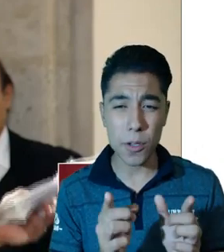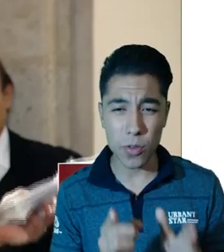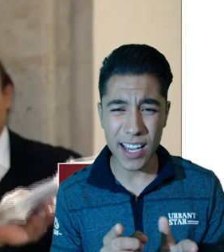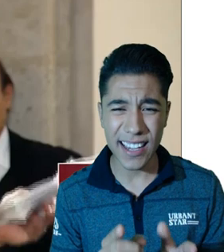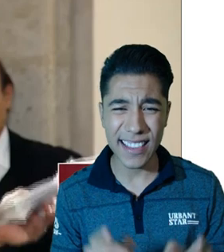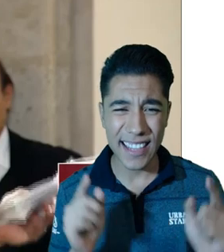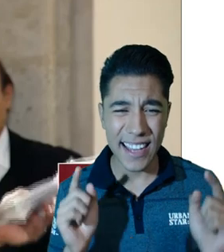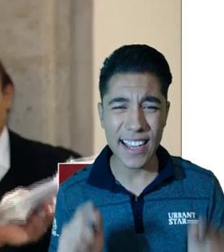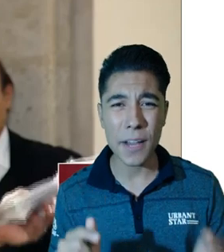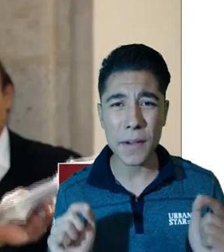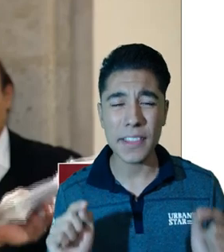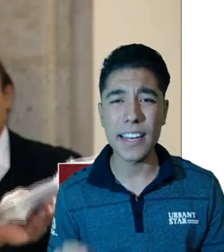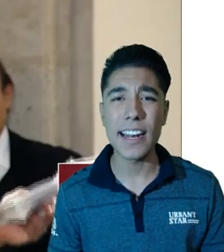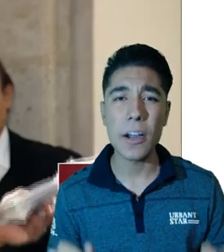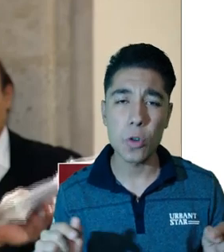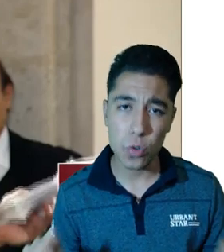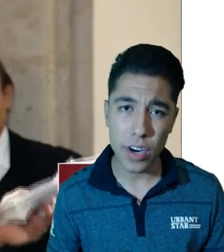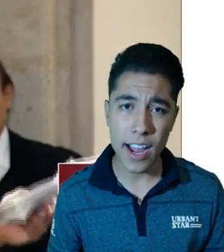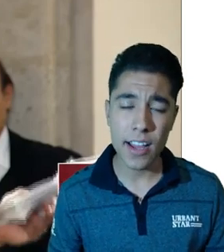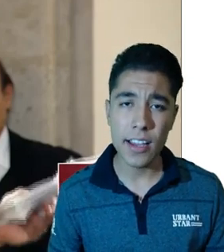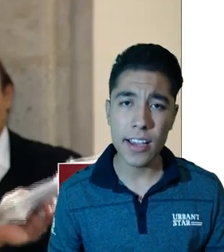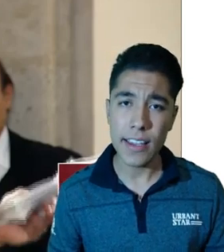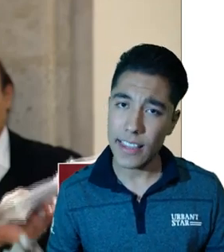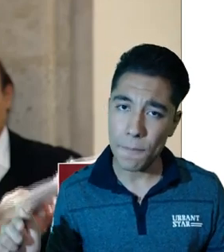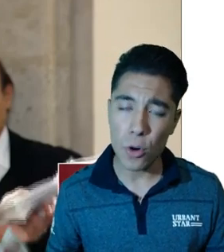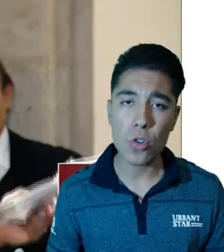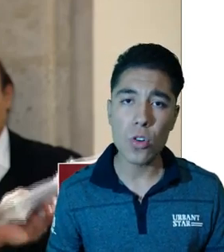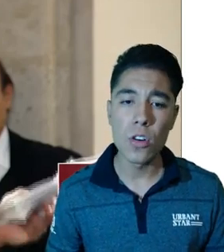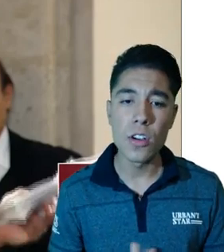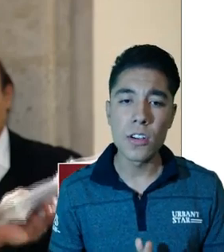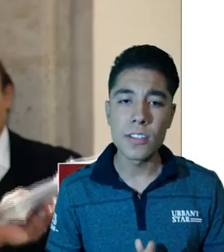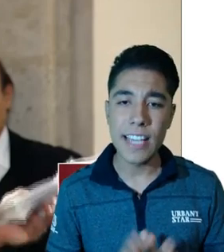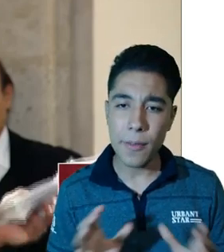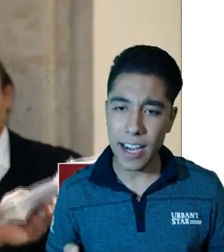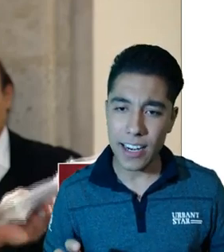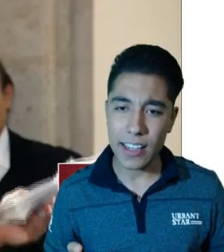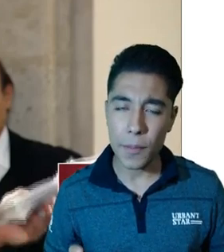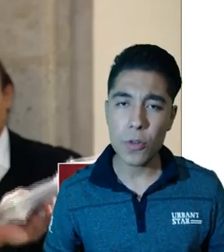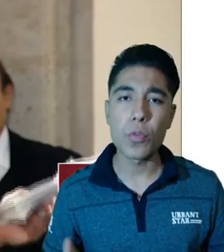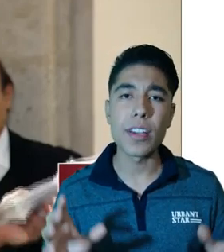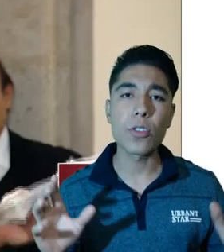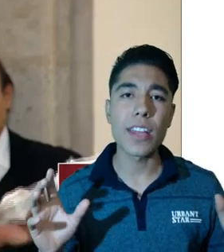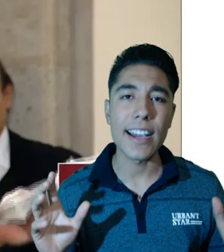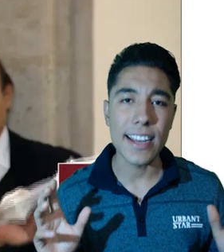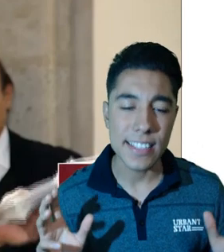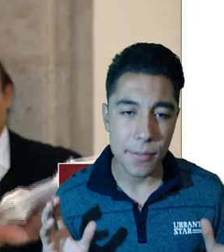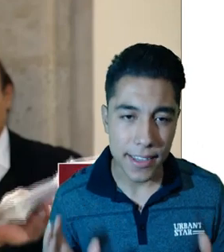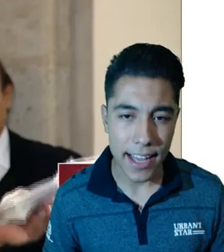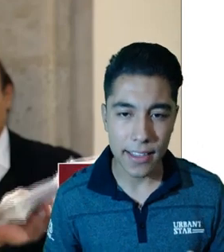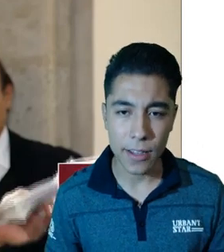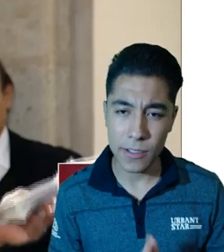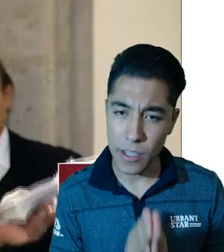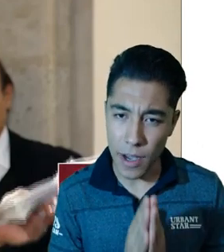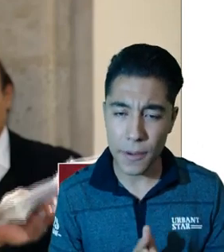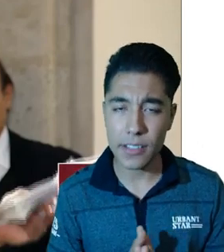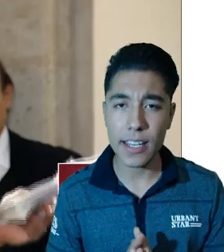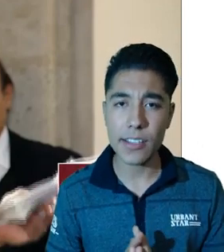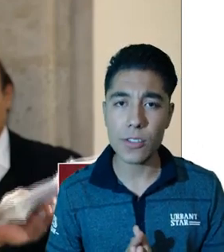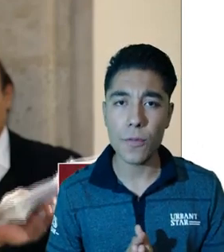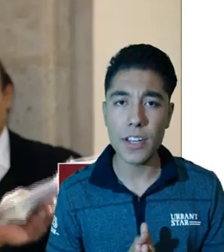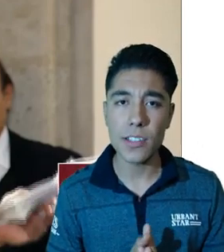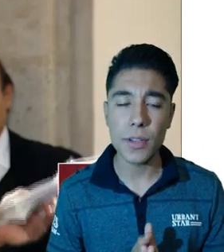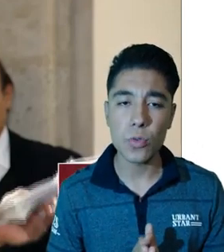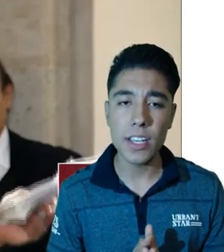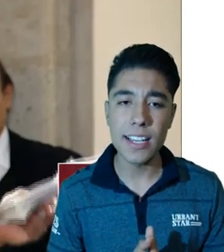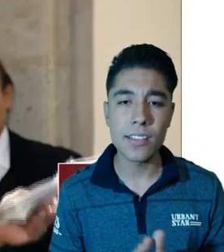este personaje tiene que mantener la cordura y tampoco ya bajarle también un poquito de agresividad. Si va a presentarse en